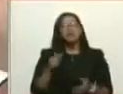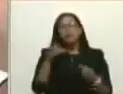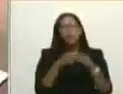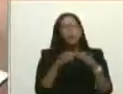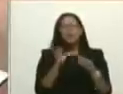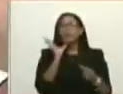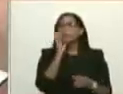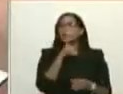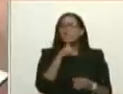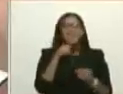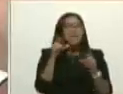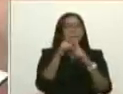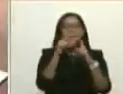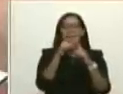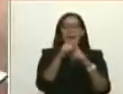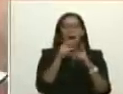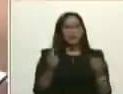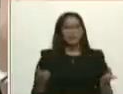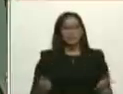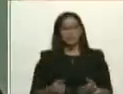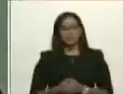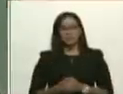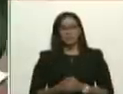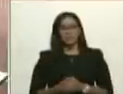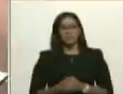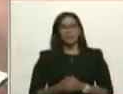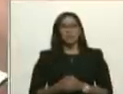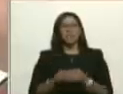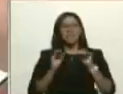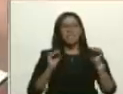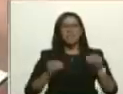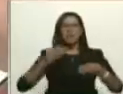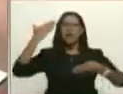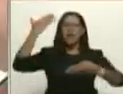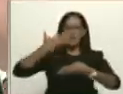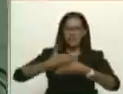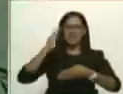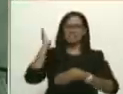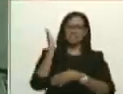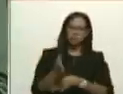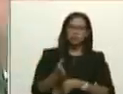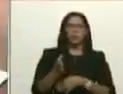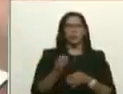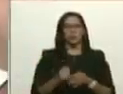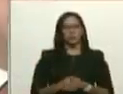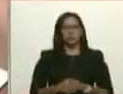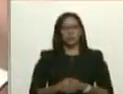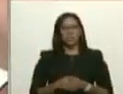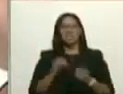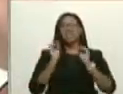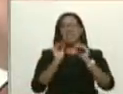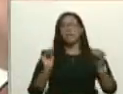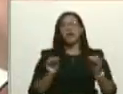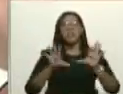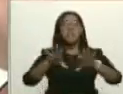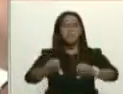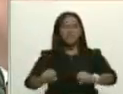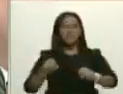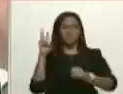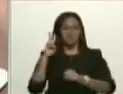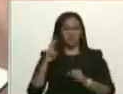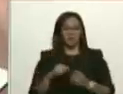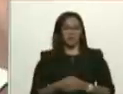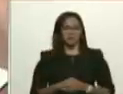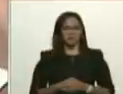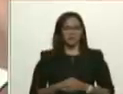tiene palabra. ¿Mm? Que llamaron a las sanciones. Que llamaron a la invasión. Que ahora